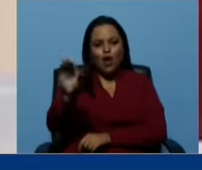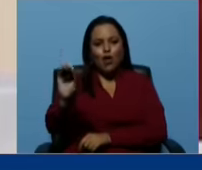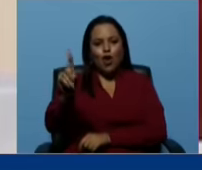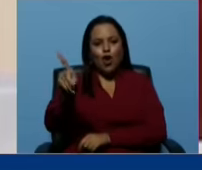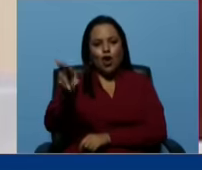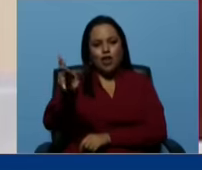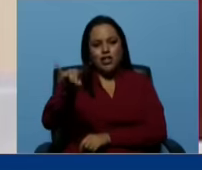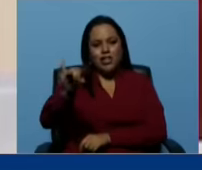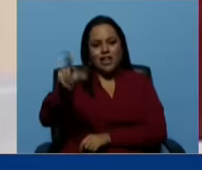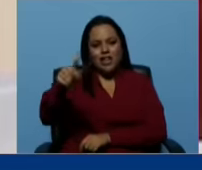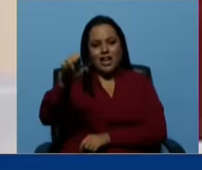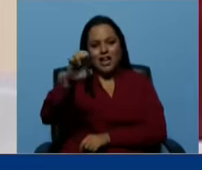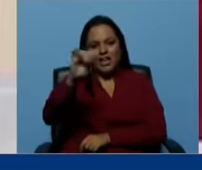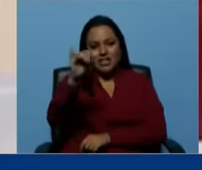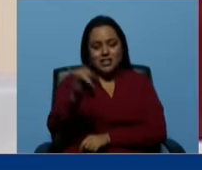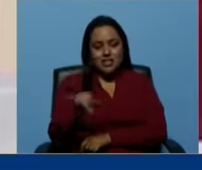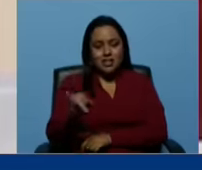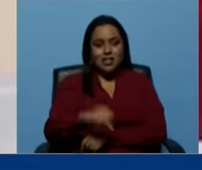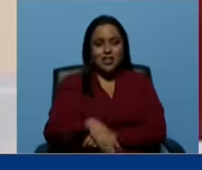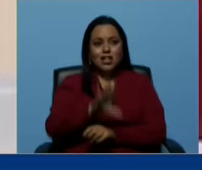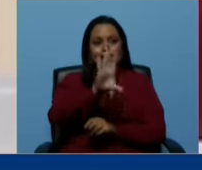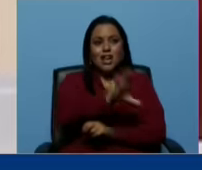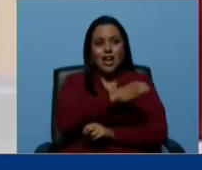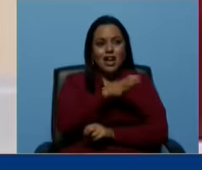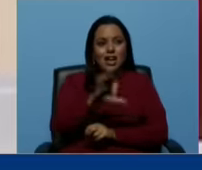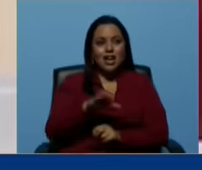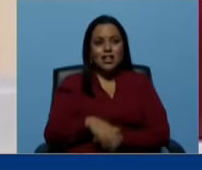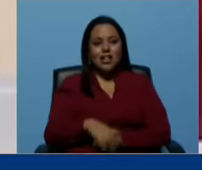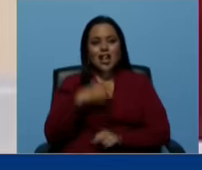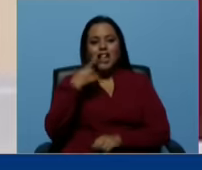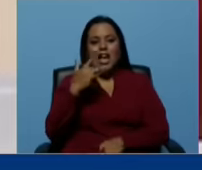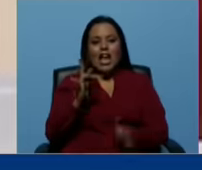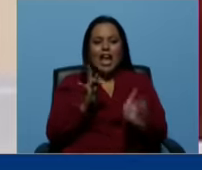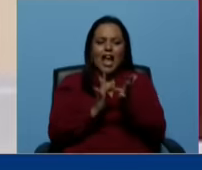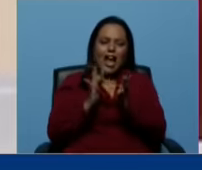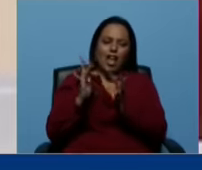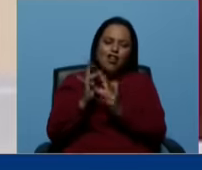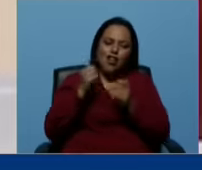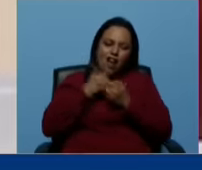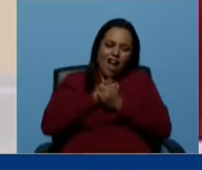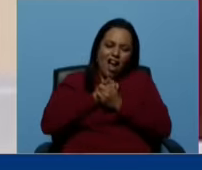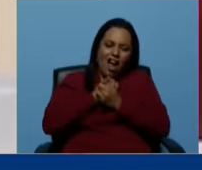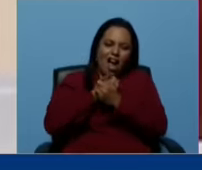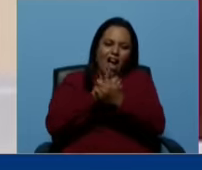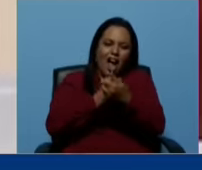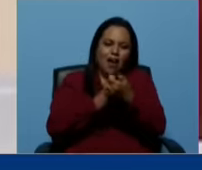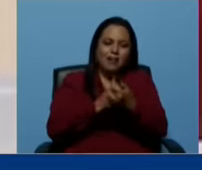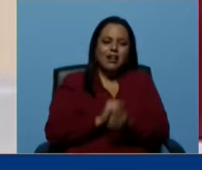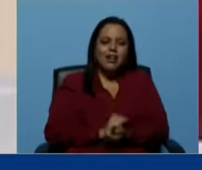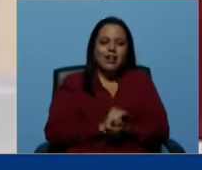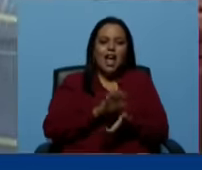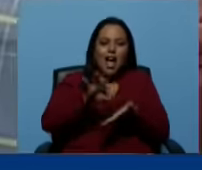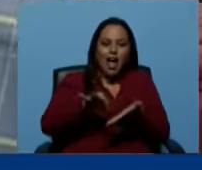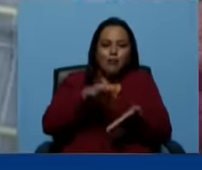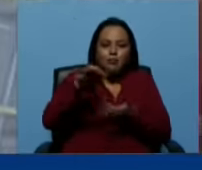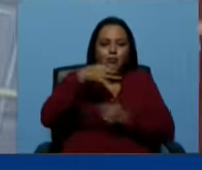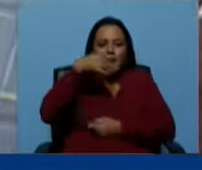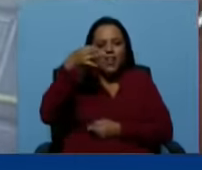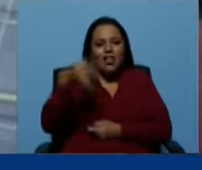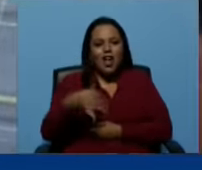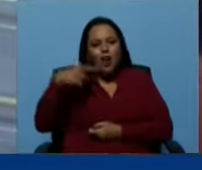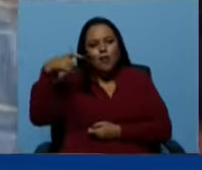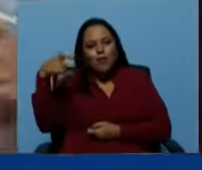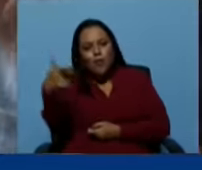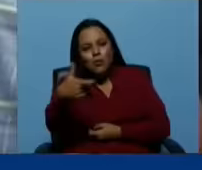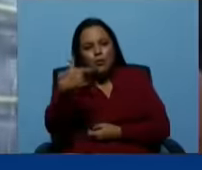con aquella canción: Cristo te ama en espíritu y verdad.